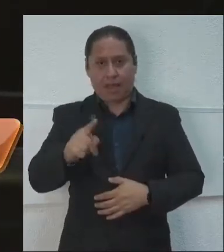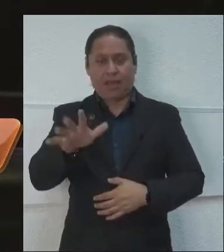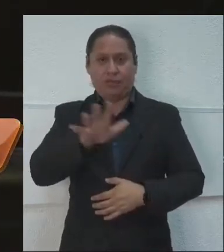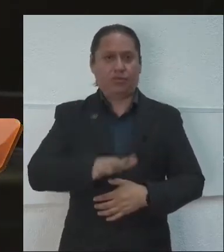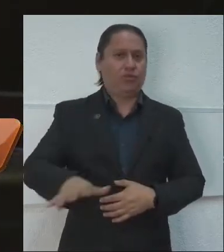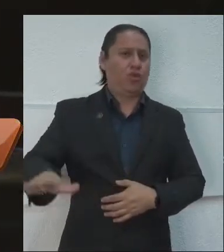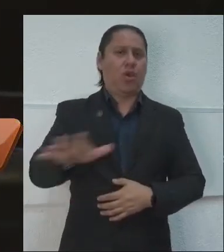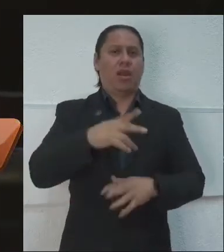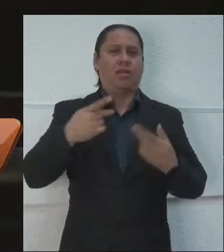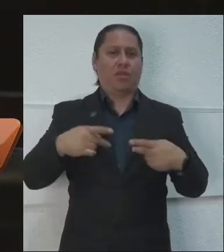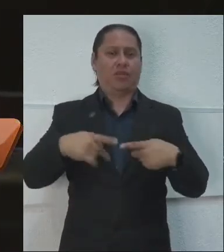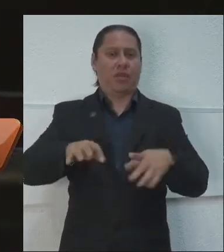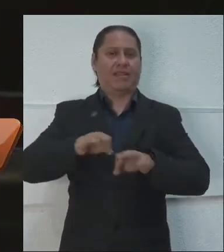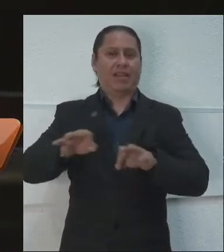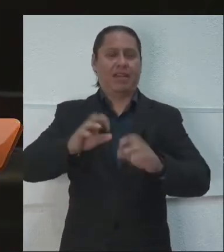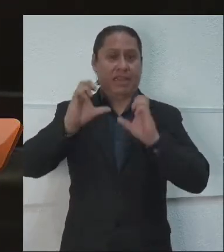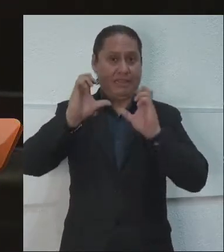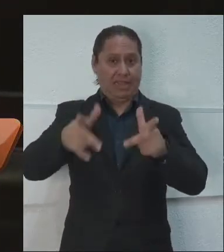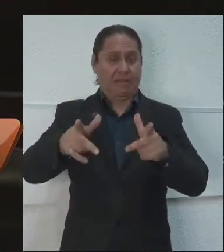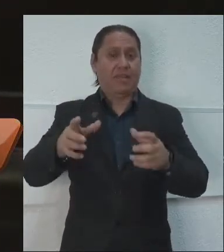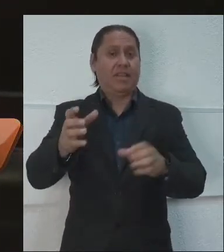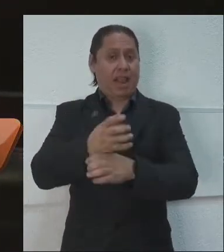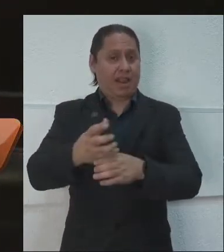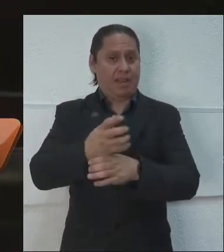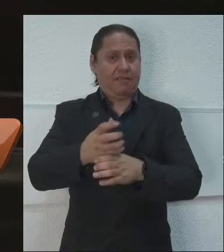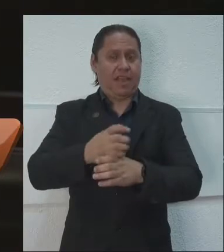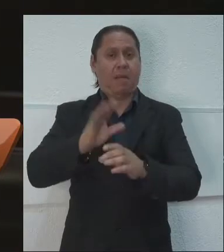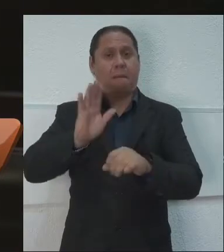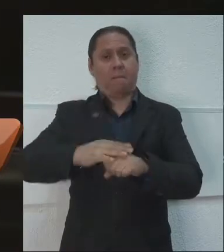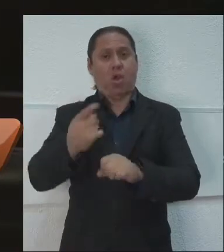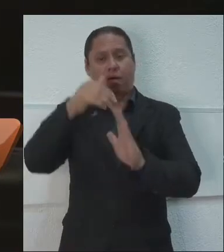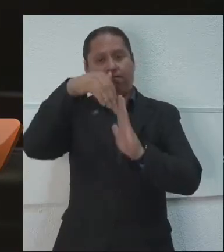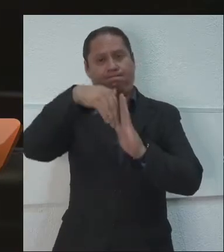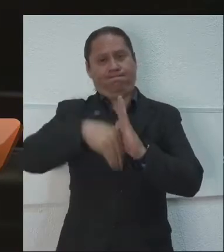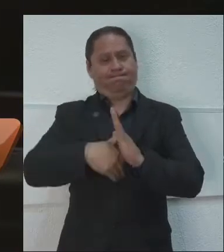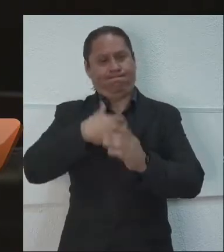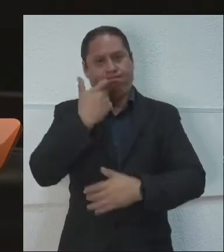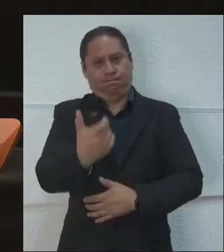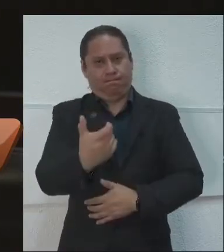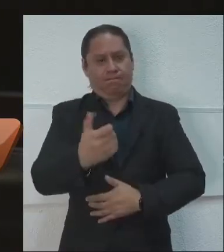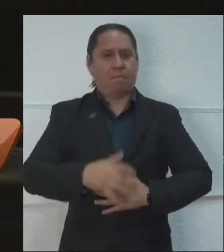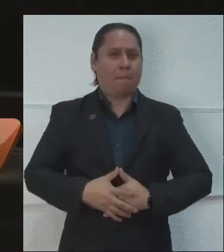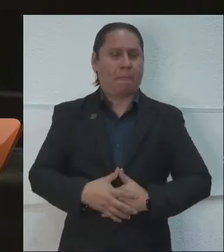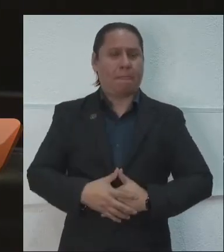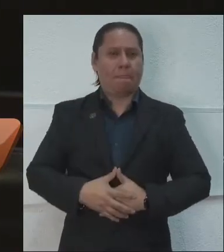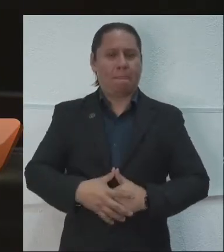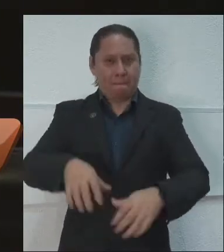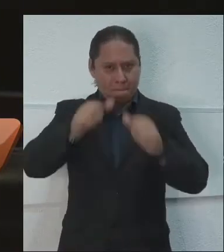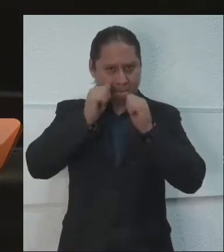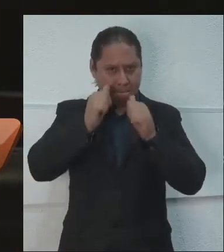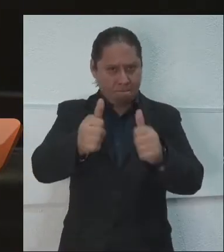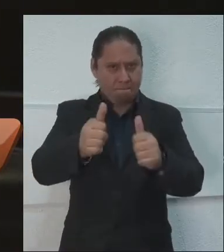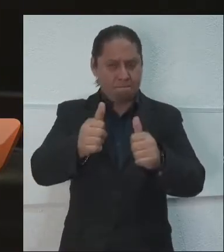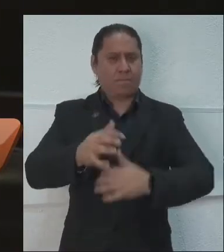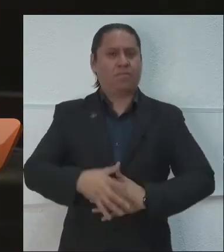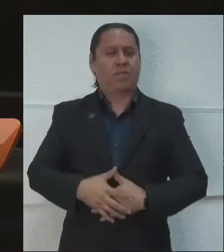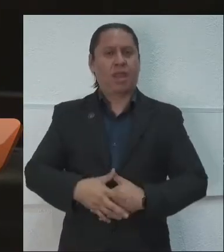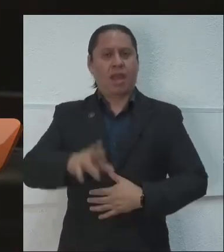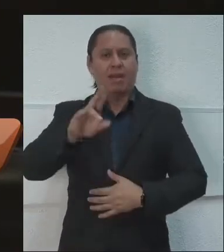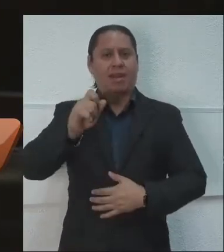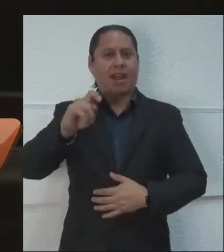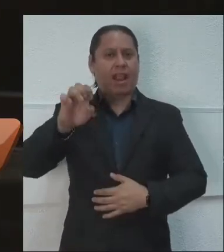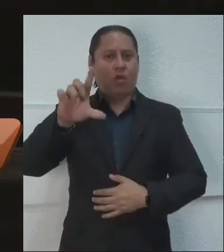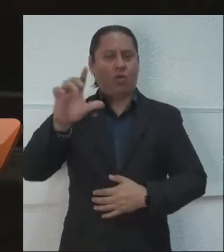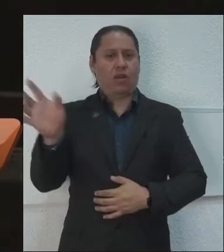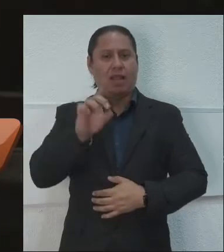y los cafeticultores de Chiapas con motivo de la caída del precio del café. Atentamente, Raúl